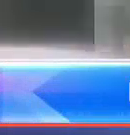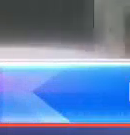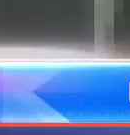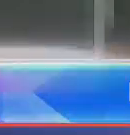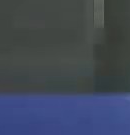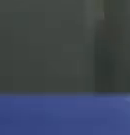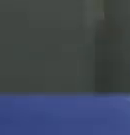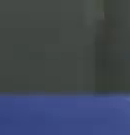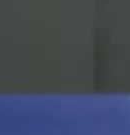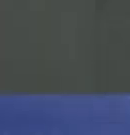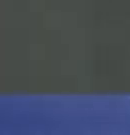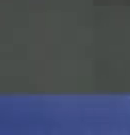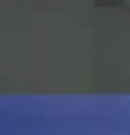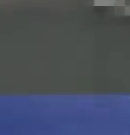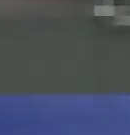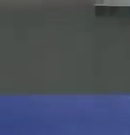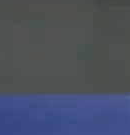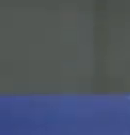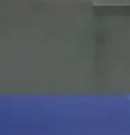y diputados.